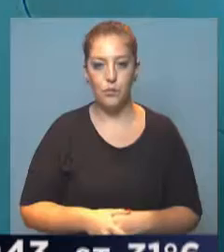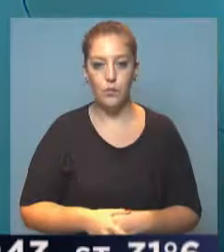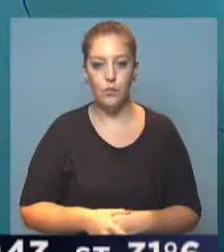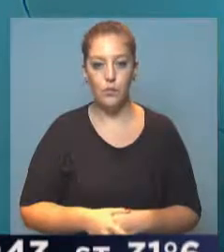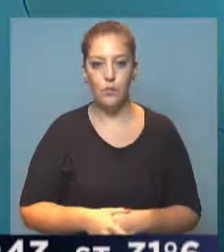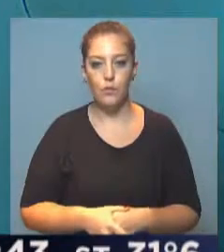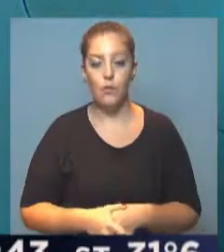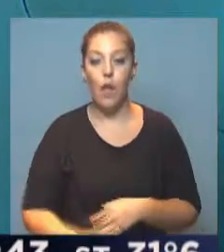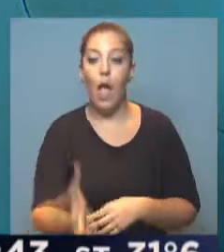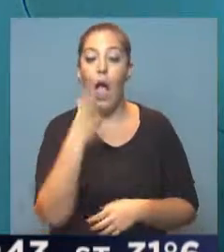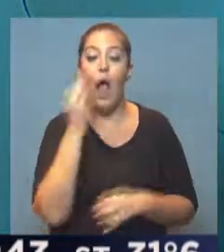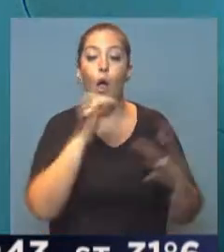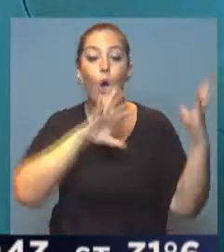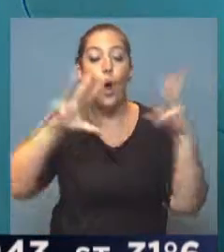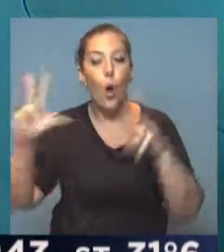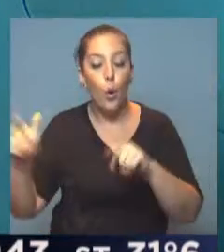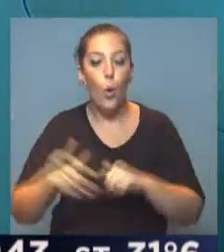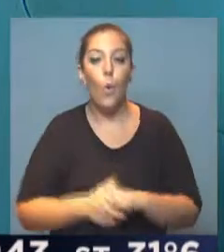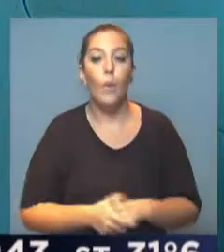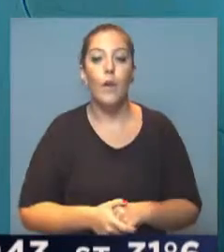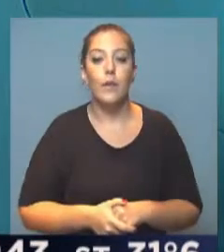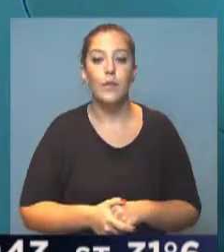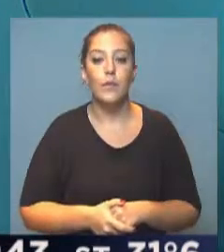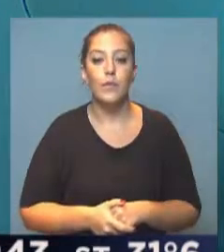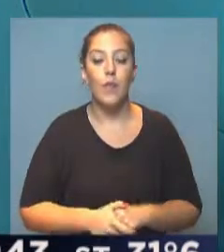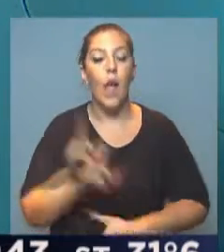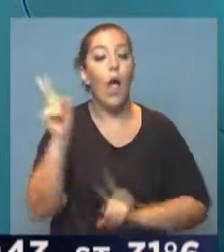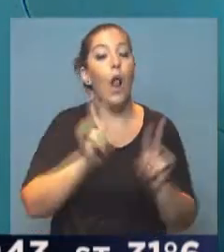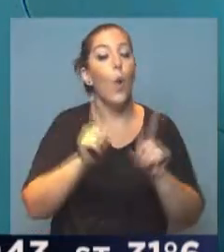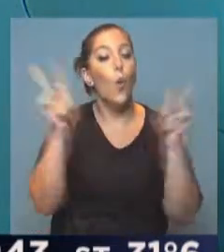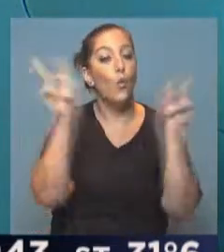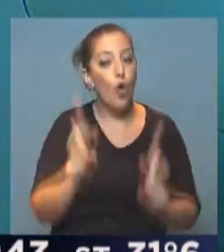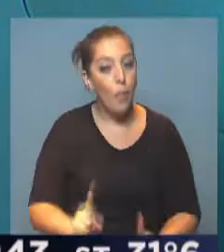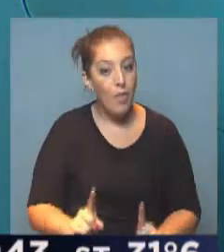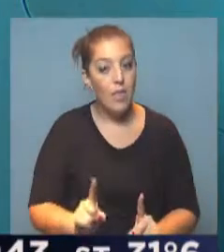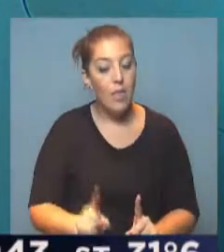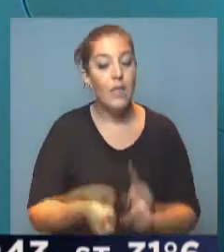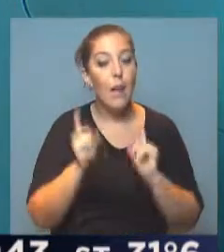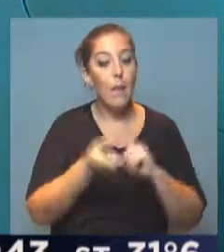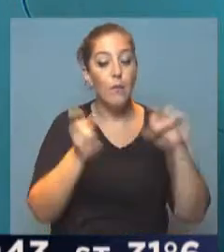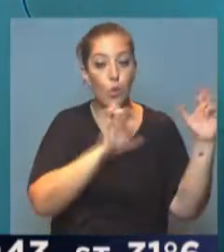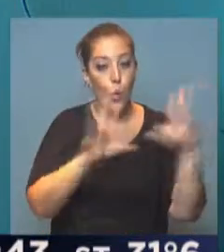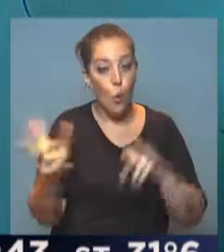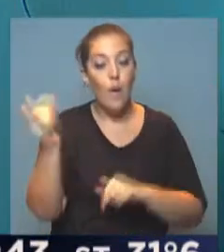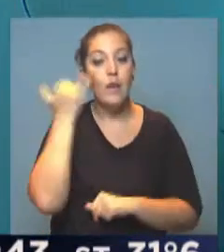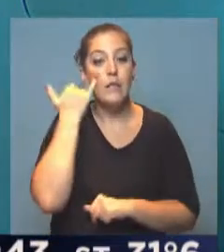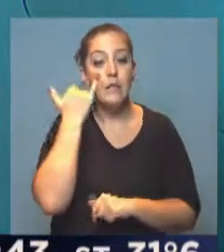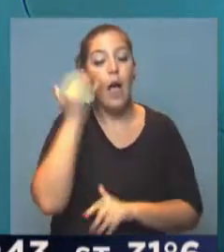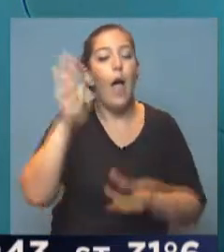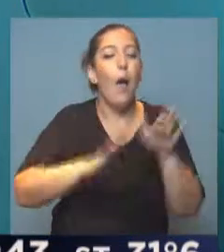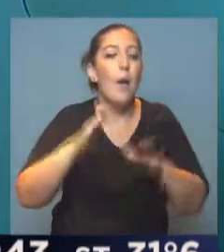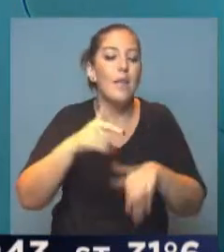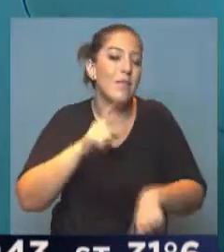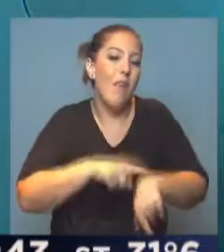alguna nubosidad aislada, algunas tormentas acompañarán a esa nubosidad de manera intermitente,